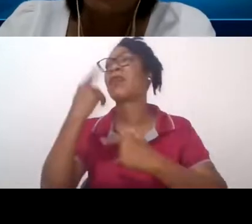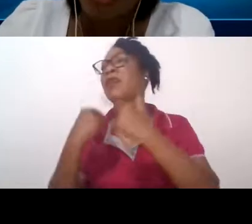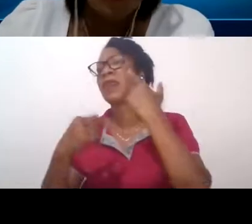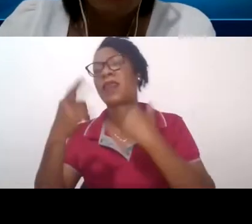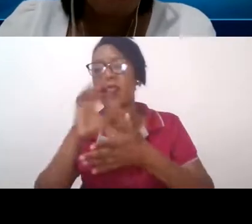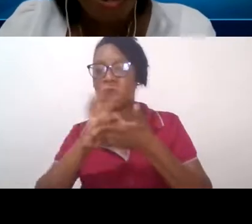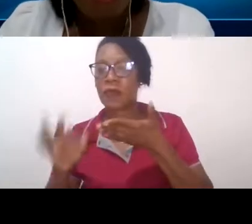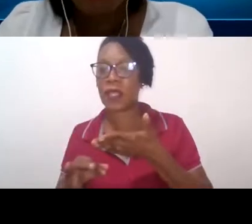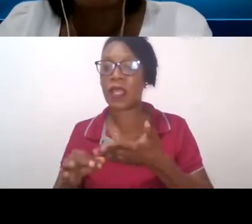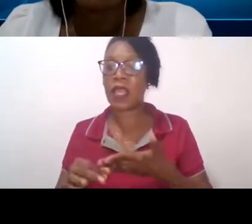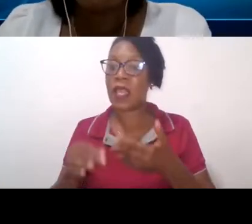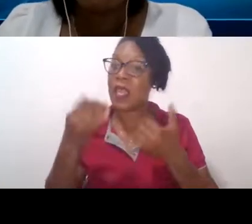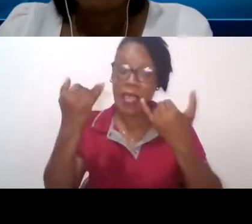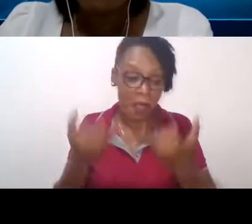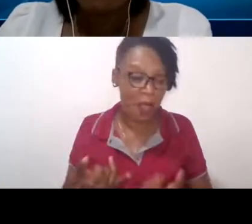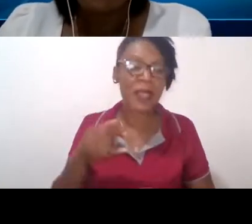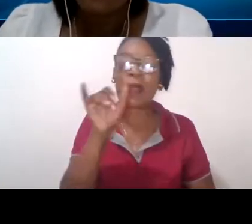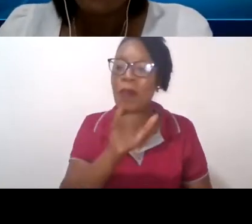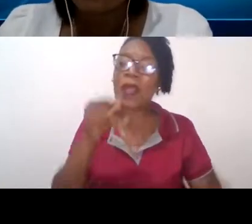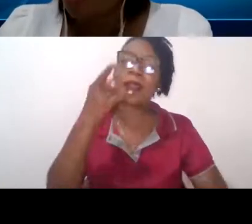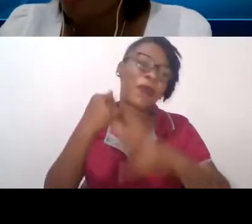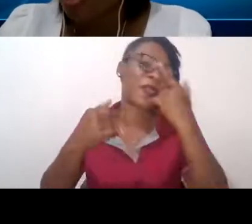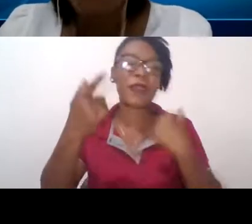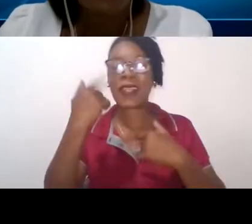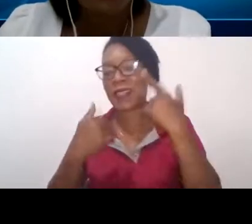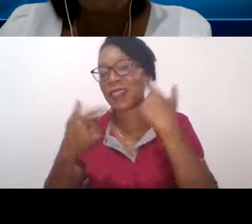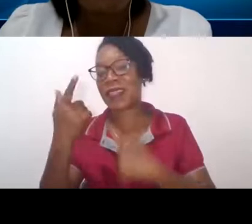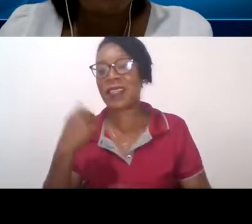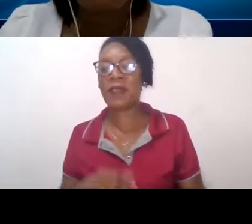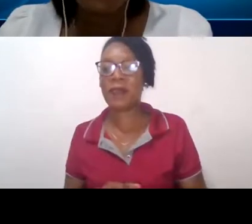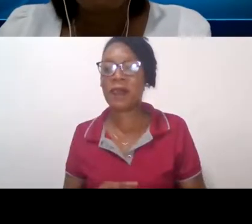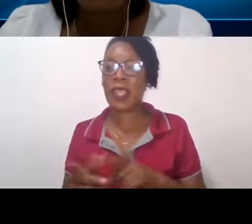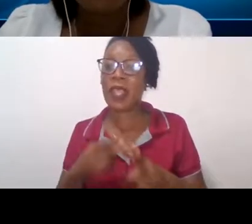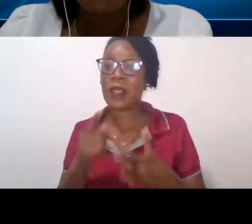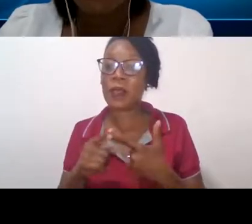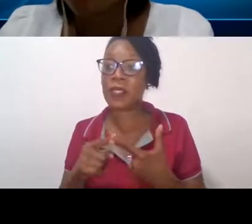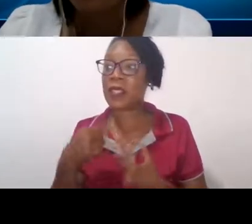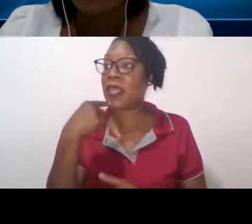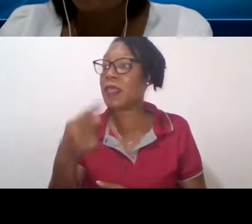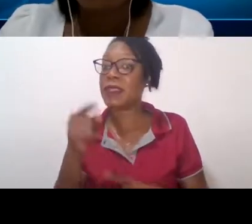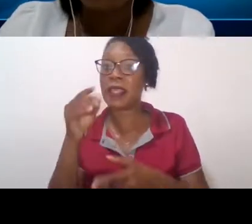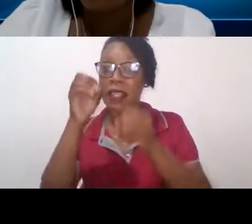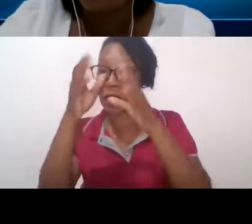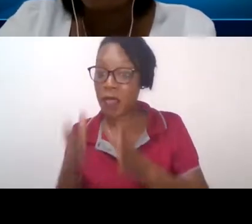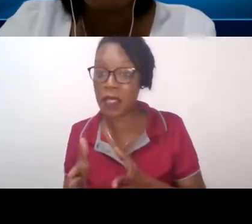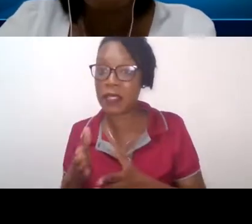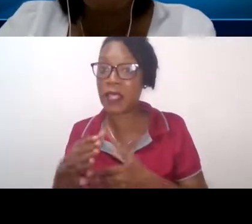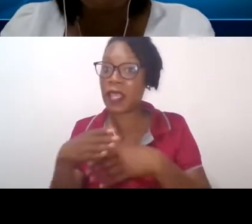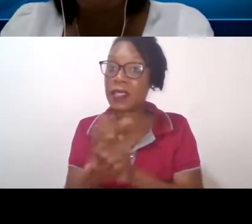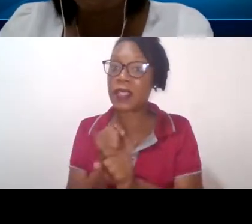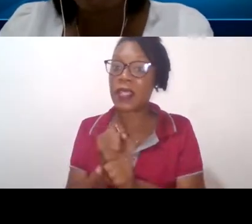a la fecha llora y llora y llora y llora. ¿Qué es lo que ha optado la maestra por hacer? Ya todos saben,